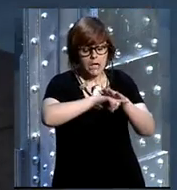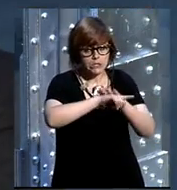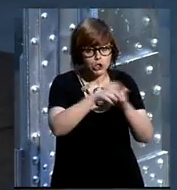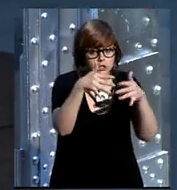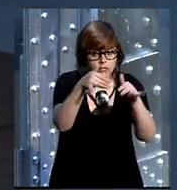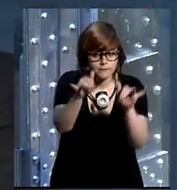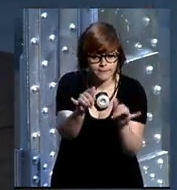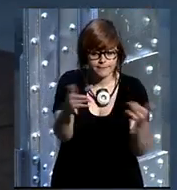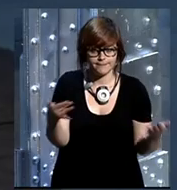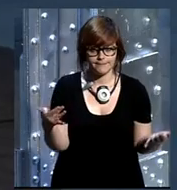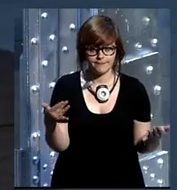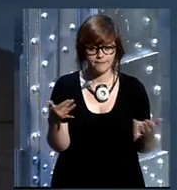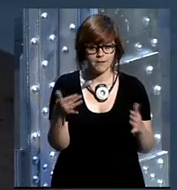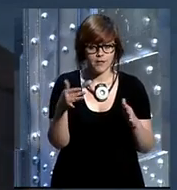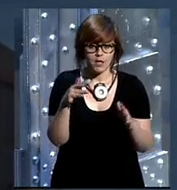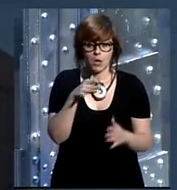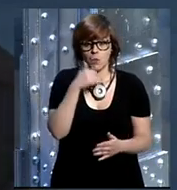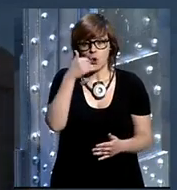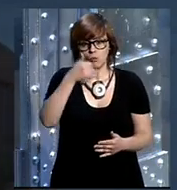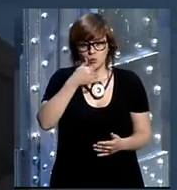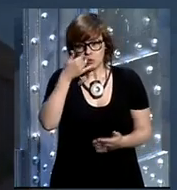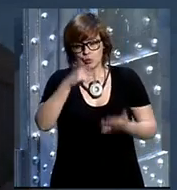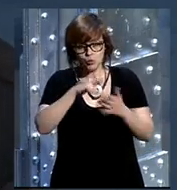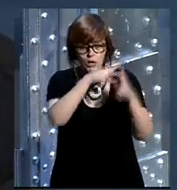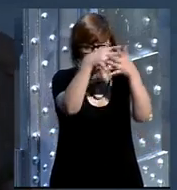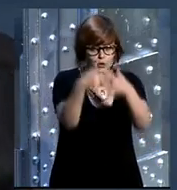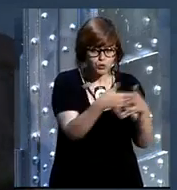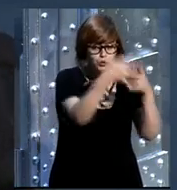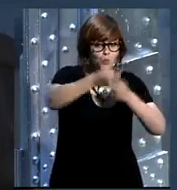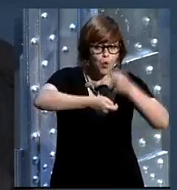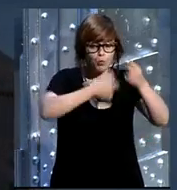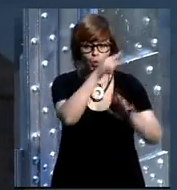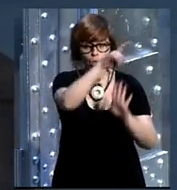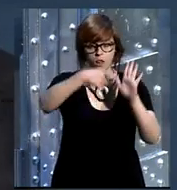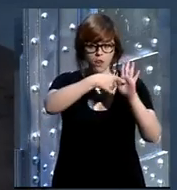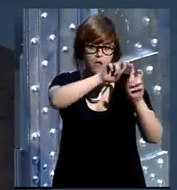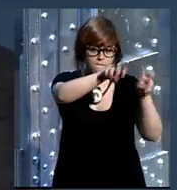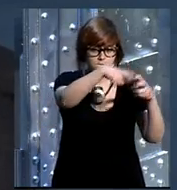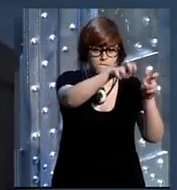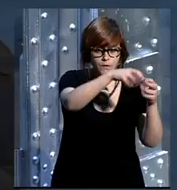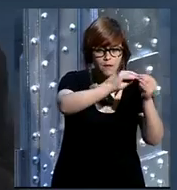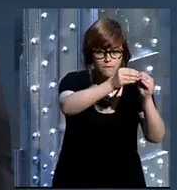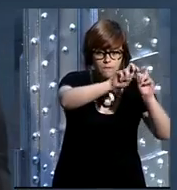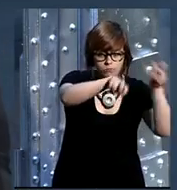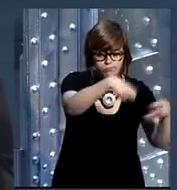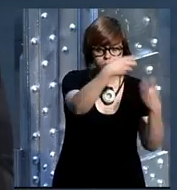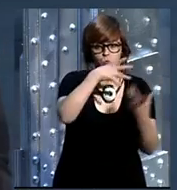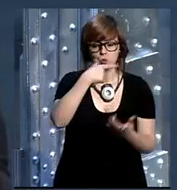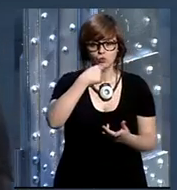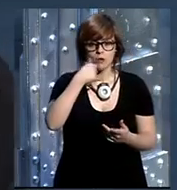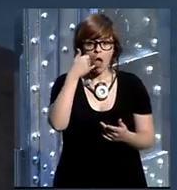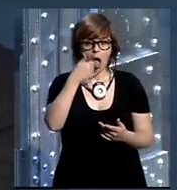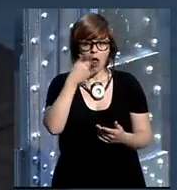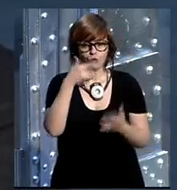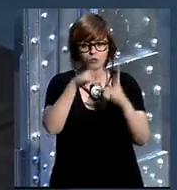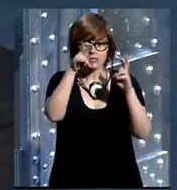y afortunadamente están actualizando en Estados Unidos ese artículo de la ley. Y lo que nos gustaría sería que fuera algo que se basa en